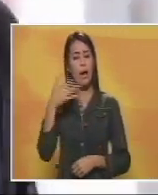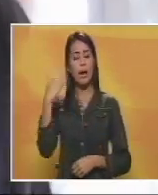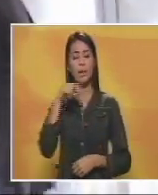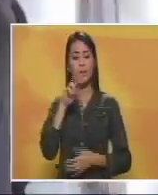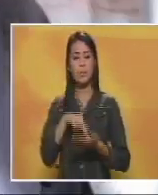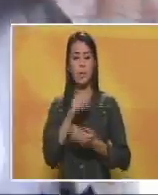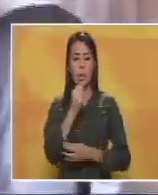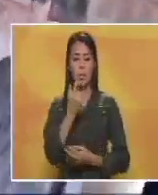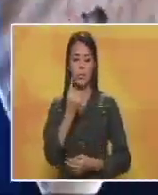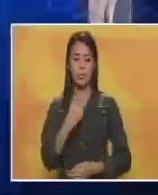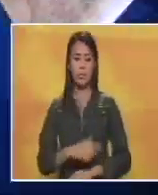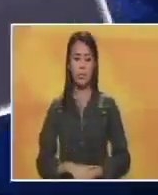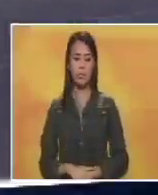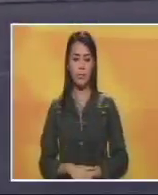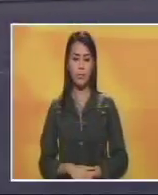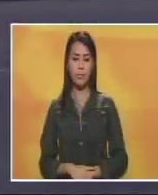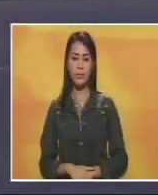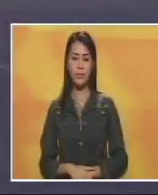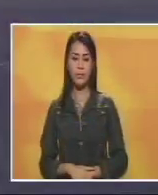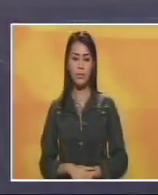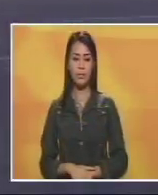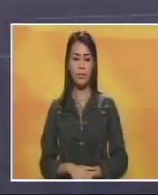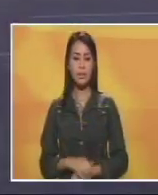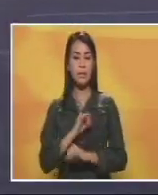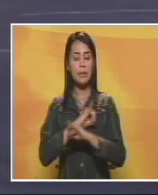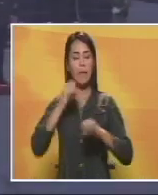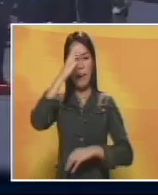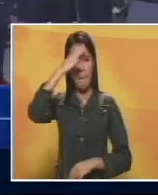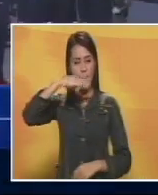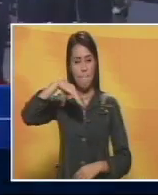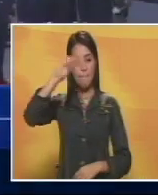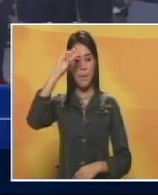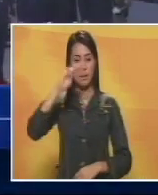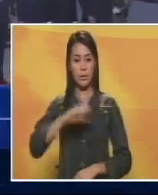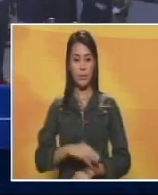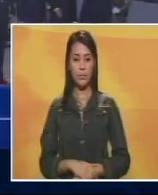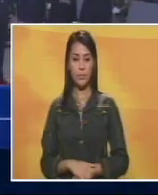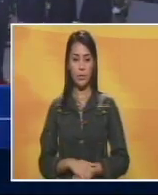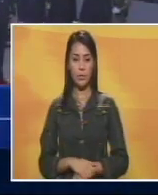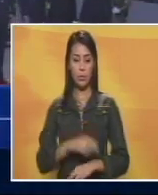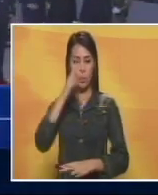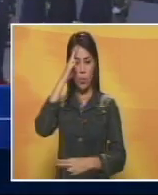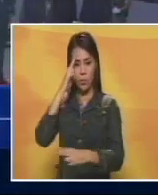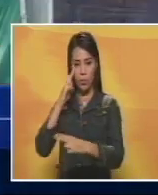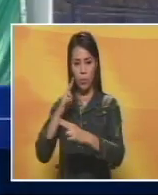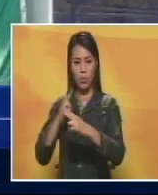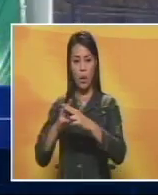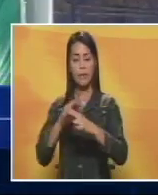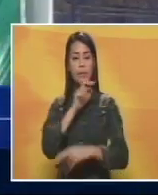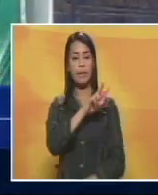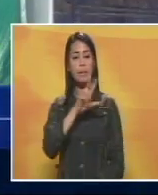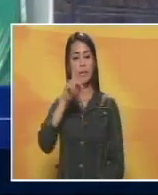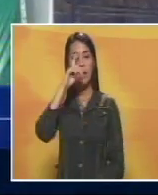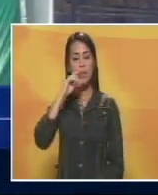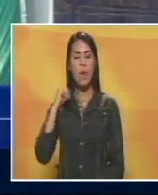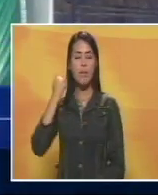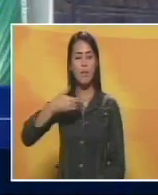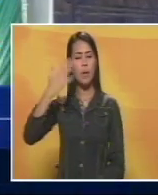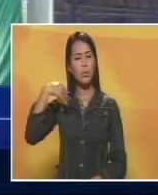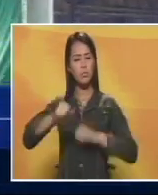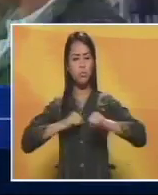2011. Y cerramos en México, donde con un solemne acto se conmemoraron 33 años del terremoto